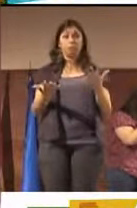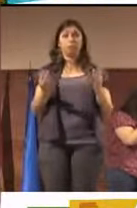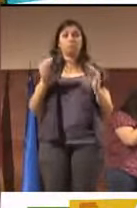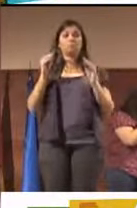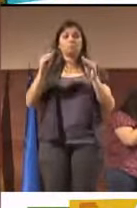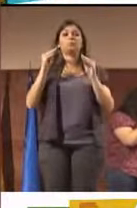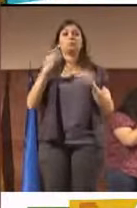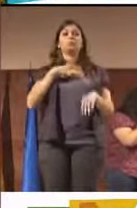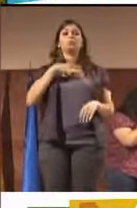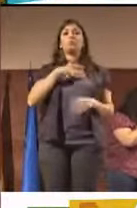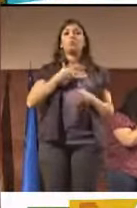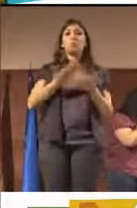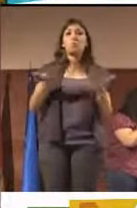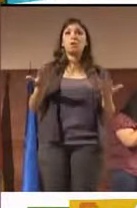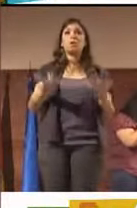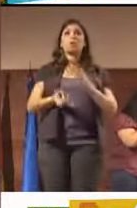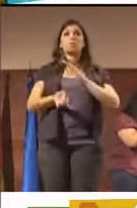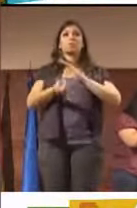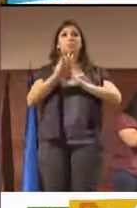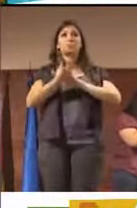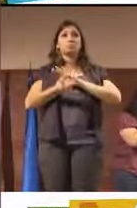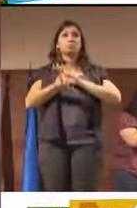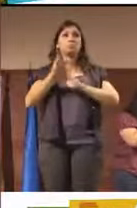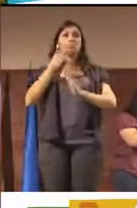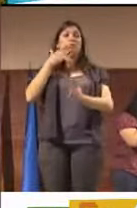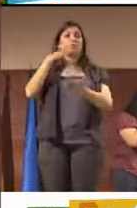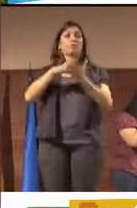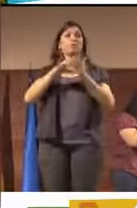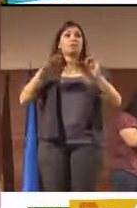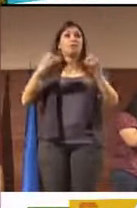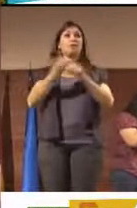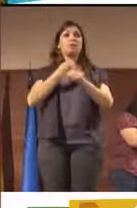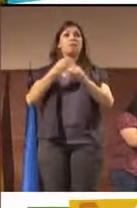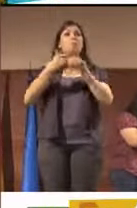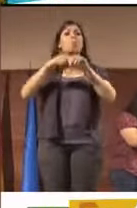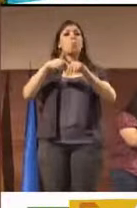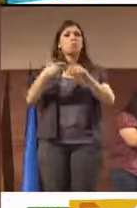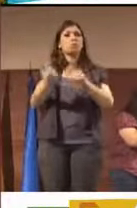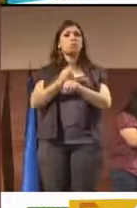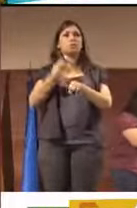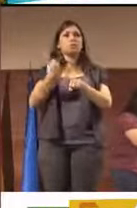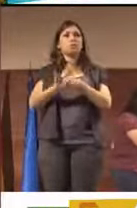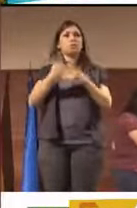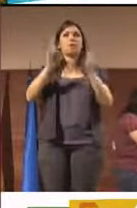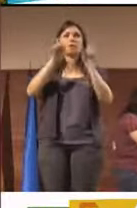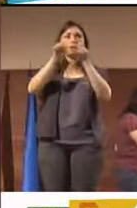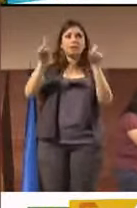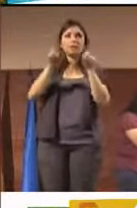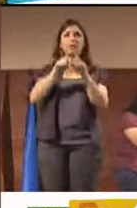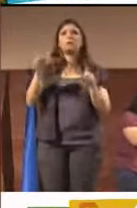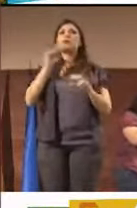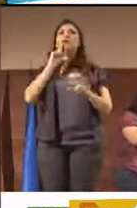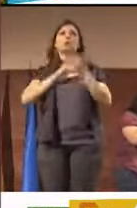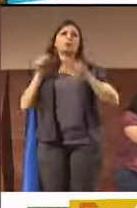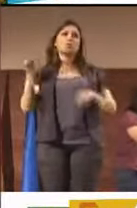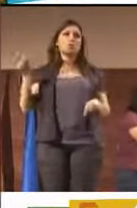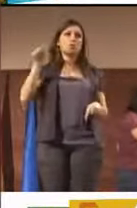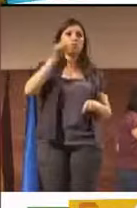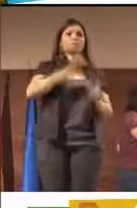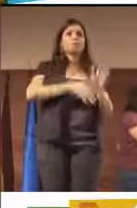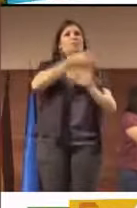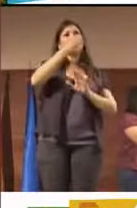su labor ha sido de creación en centros especiales de empleo, de puestos de trabajo, empresas, asociaciones,